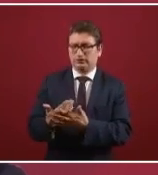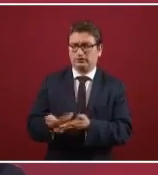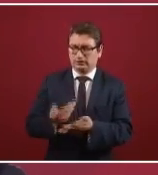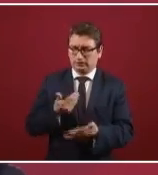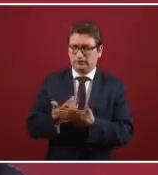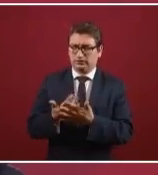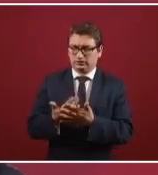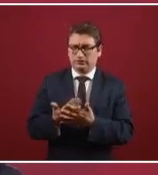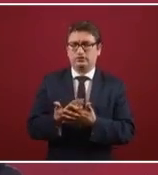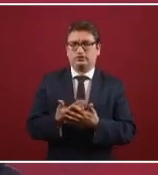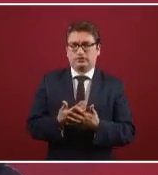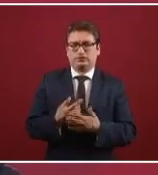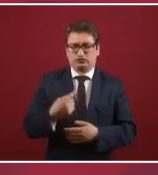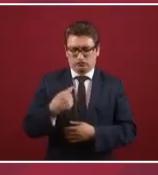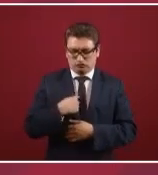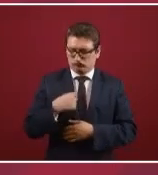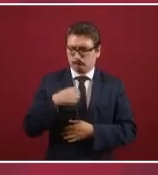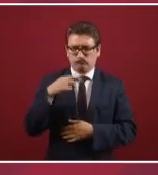pronto